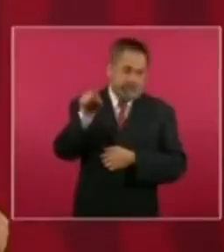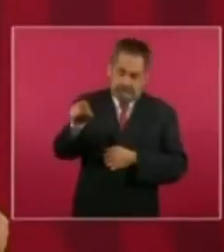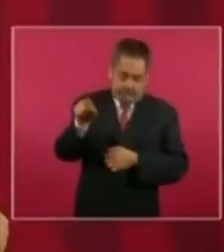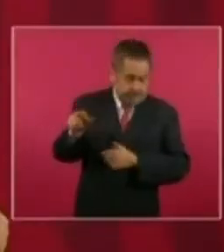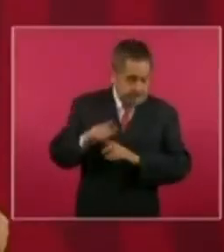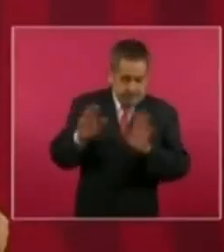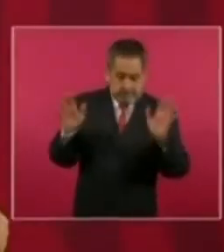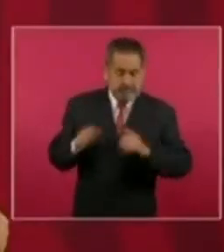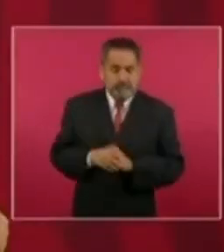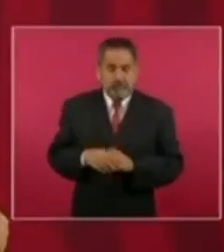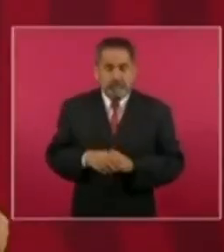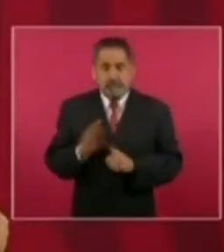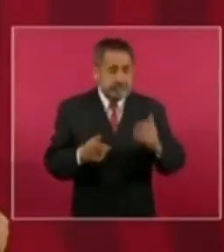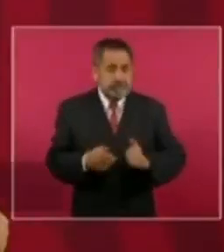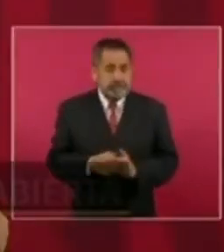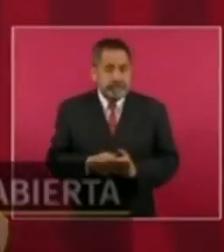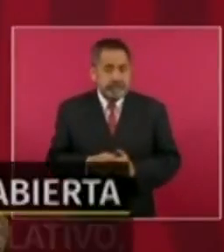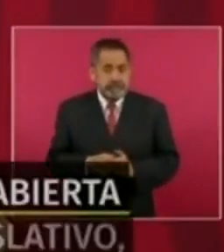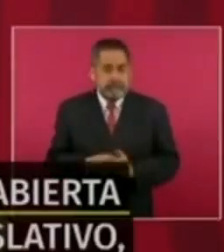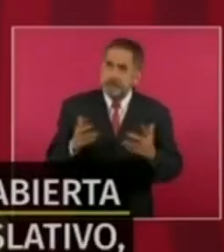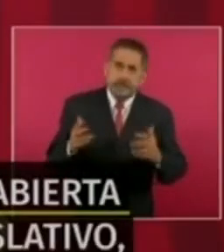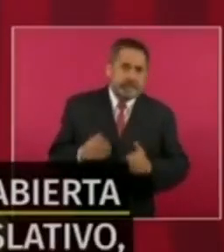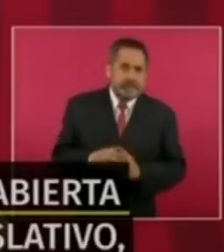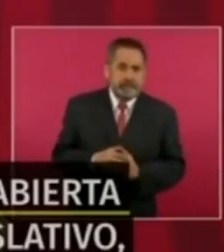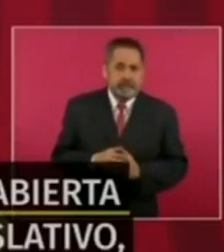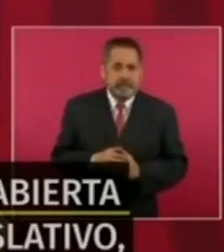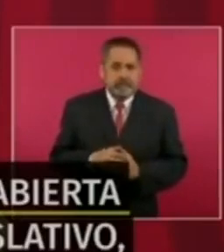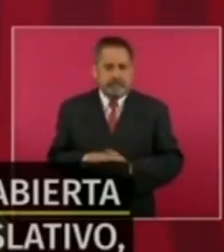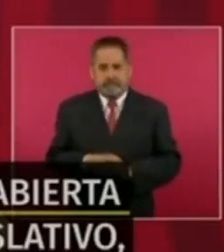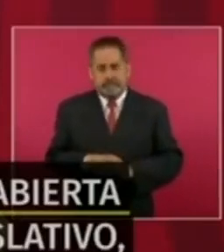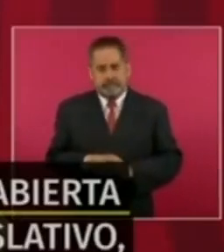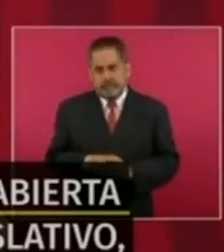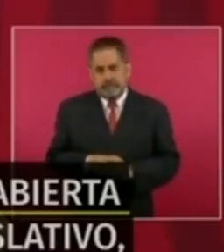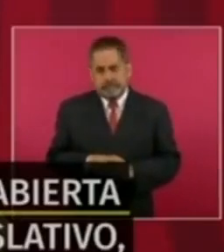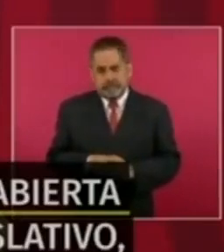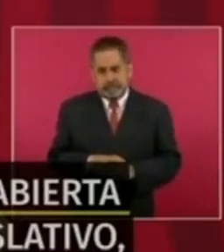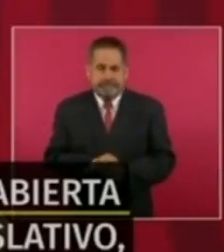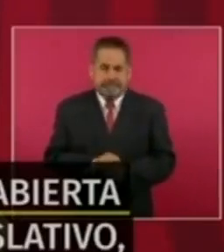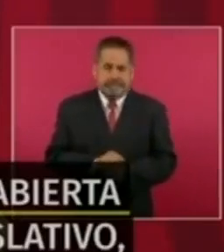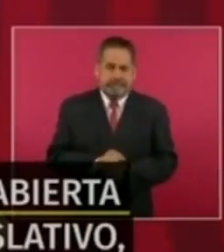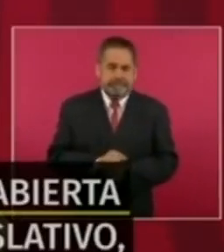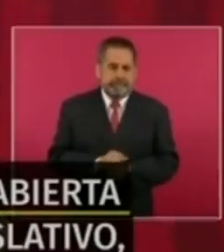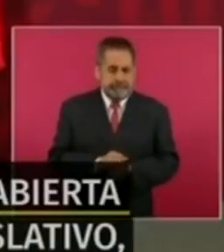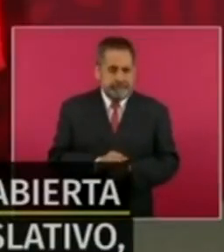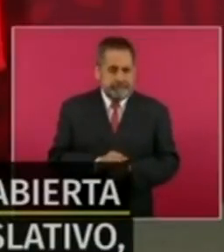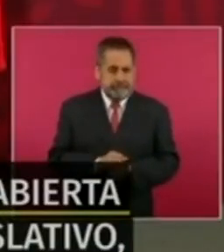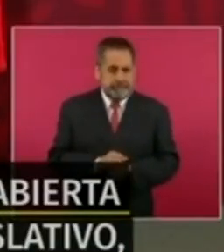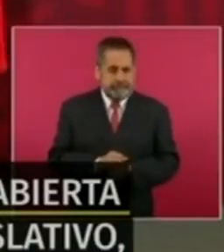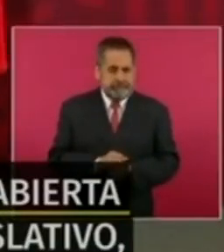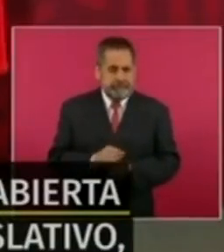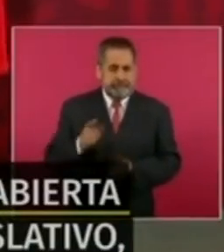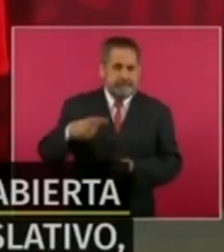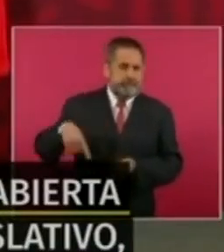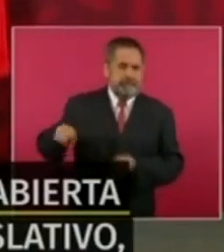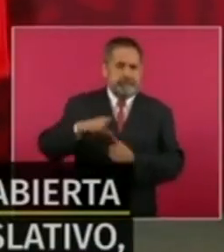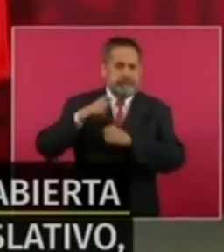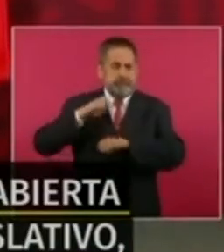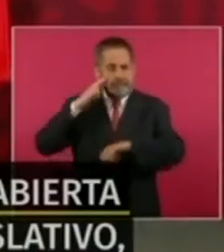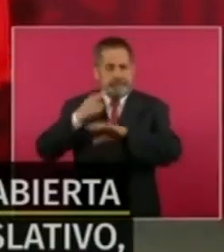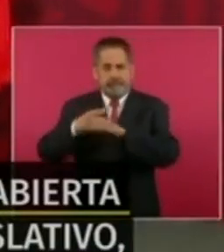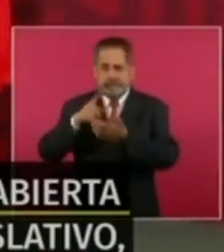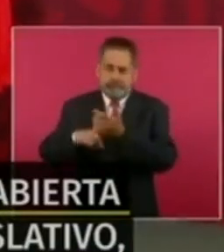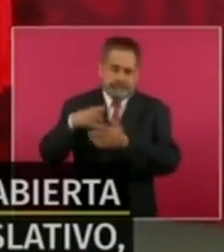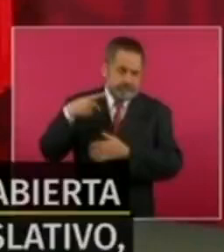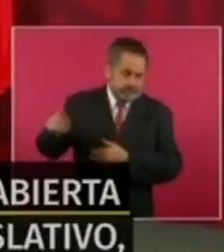Si se cancela el artículo, entonces sí es una invasión abierta a la facultad del